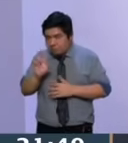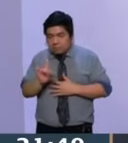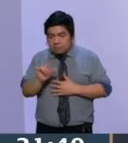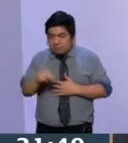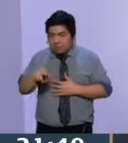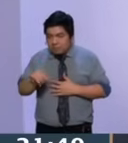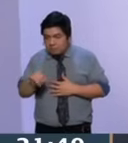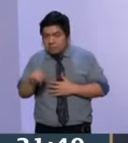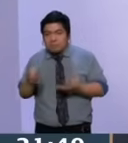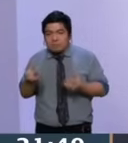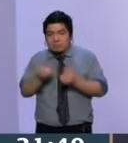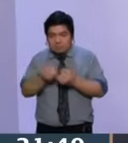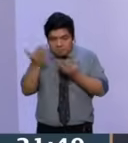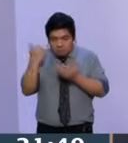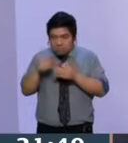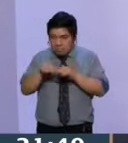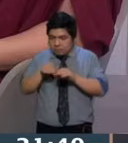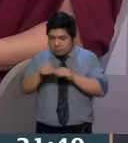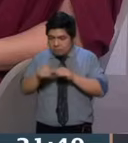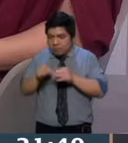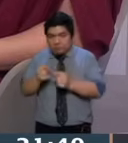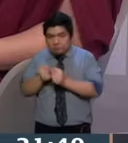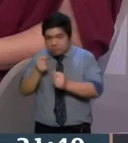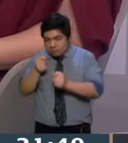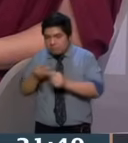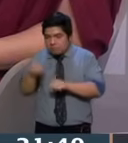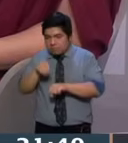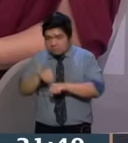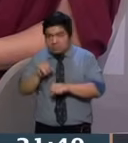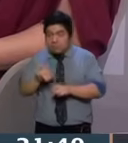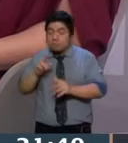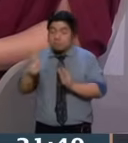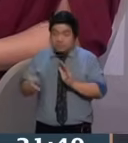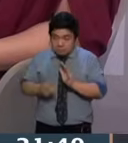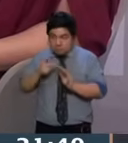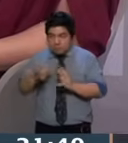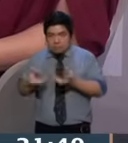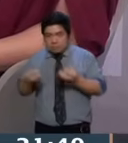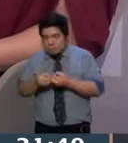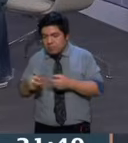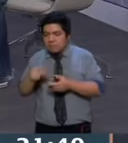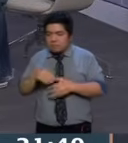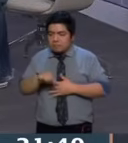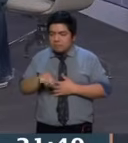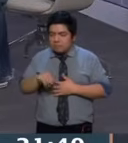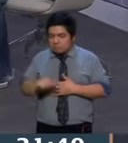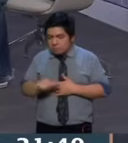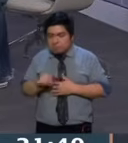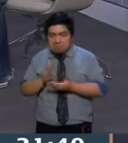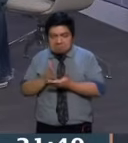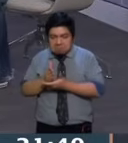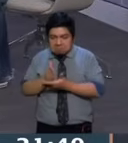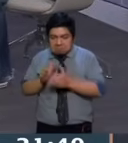quien justamente trabajamos un montón de las iniciativas de movilidad que hemos presentado. Por cierto, otra armonización que Morena ha decidido no pasar en